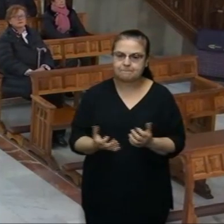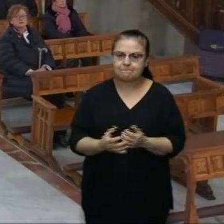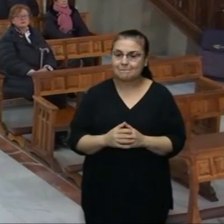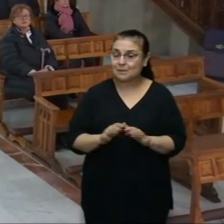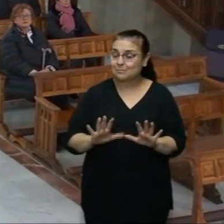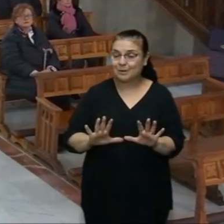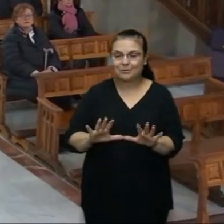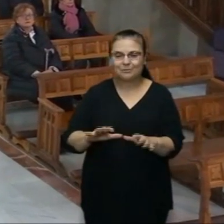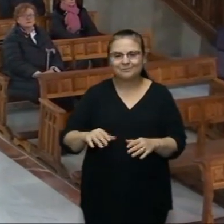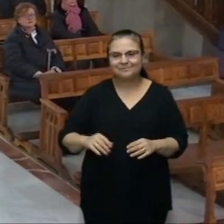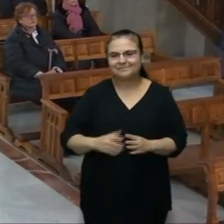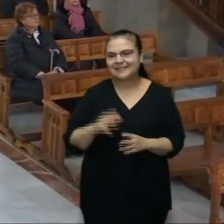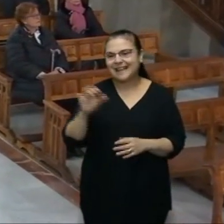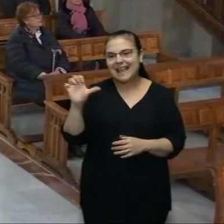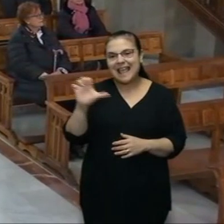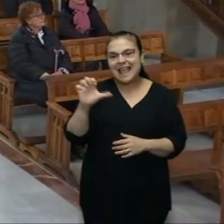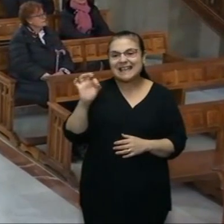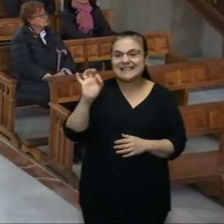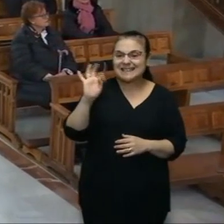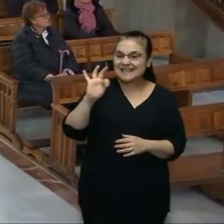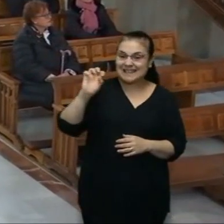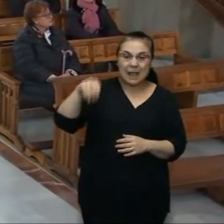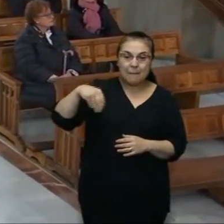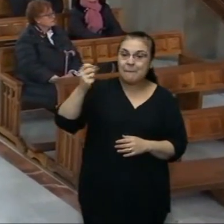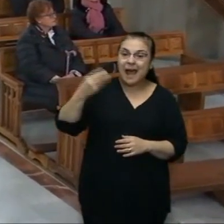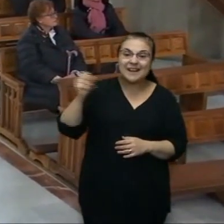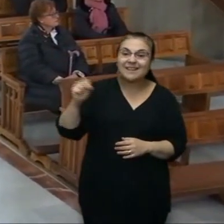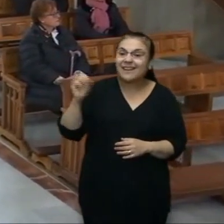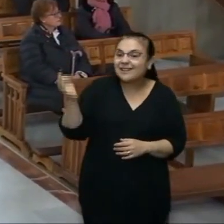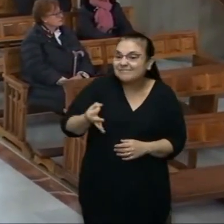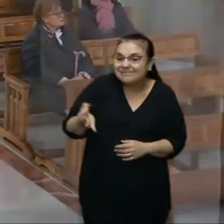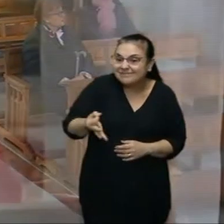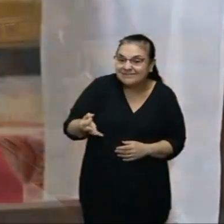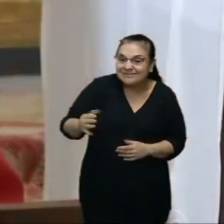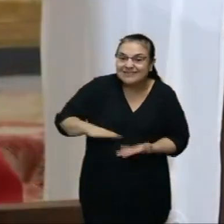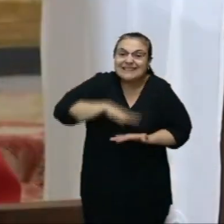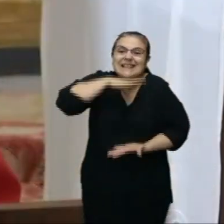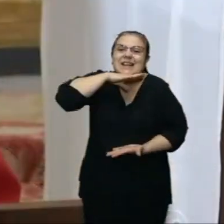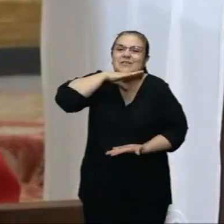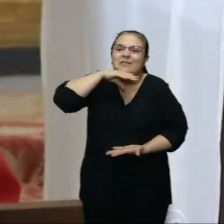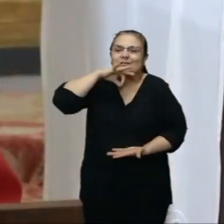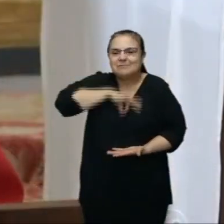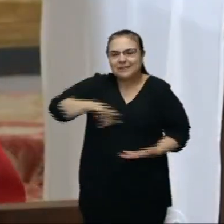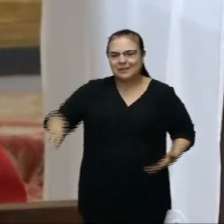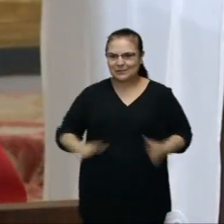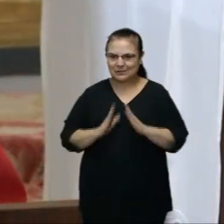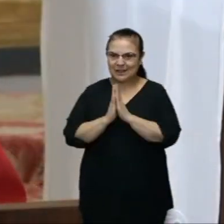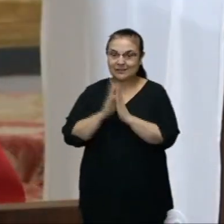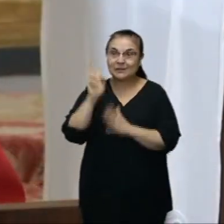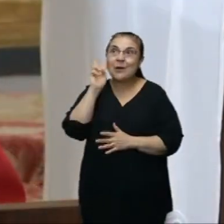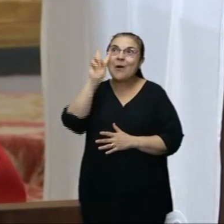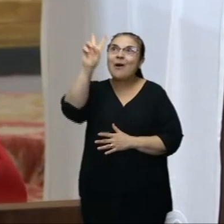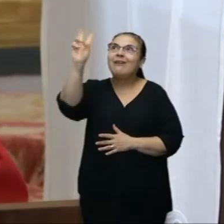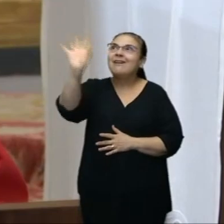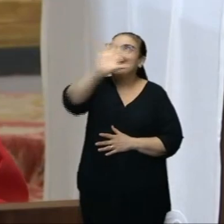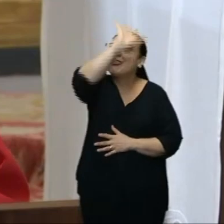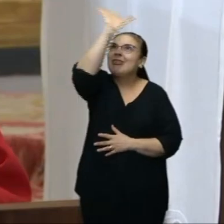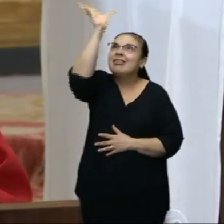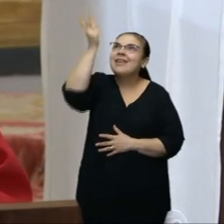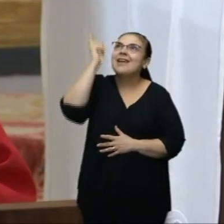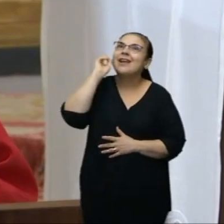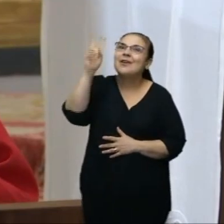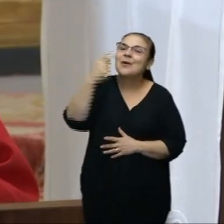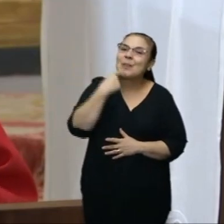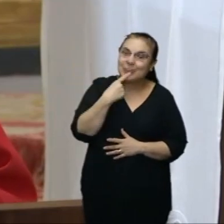Pero Esteban, que estaba lleno del Espíritu Santo, fijando la mirada en el cielo, les